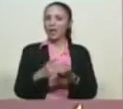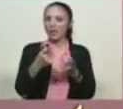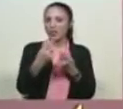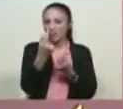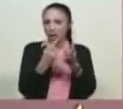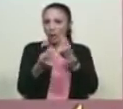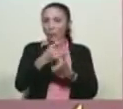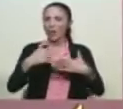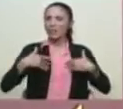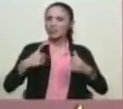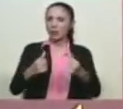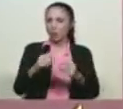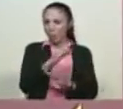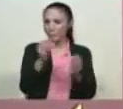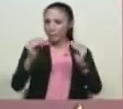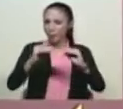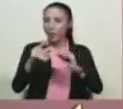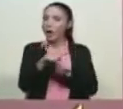autoadministran.